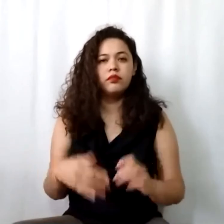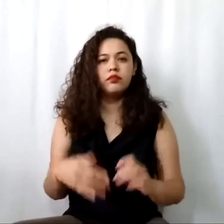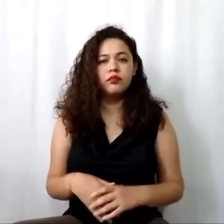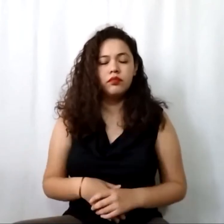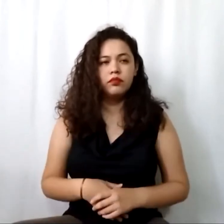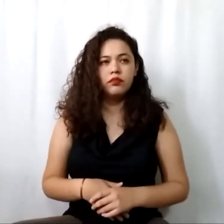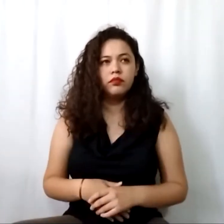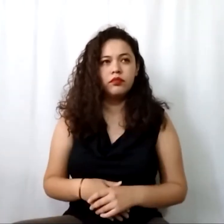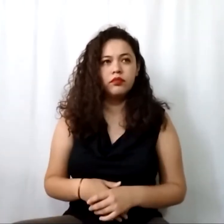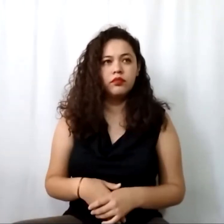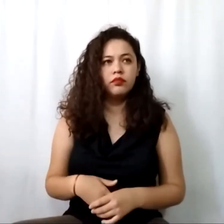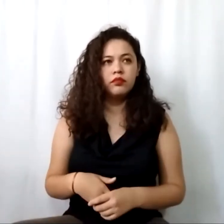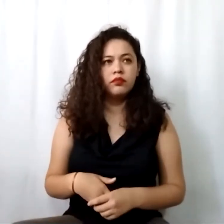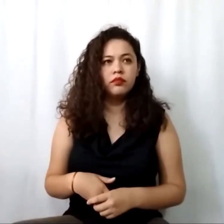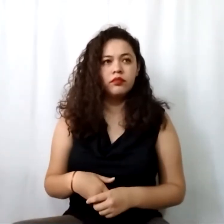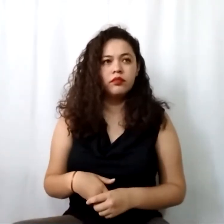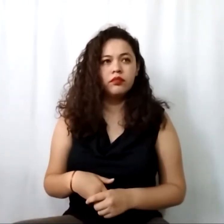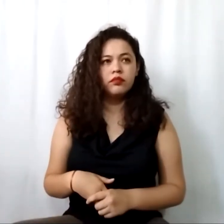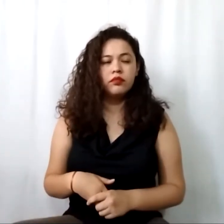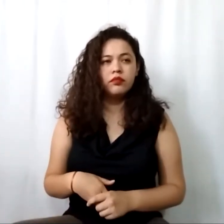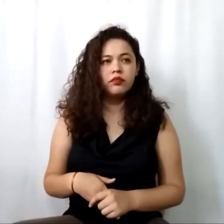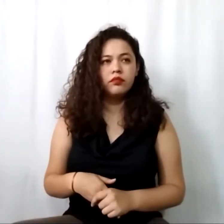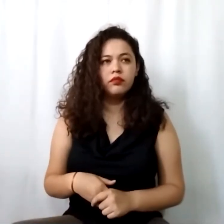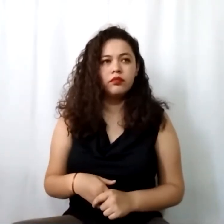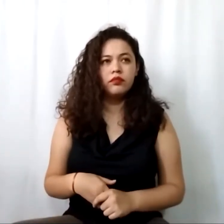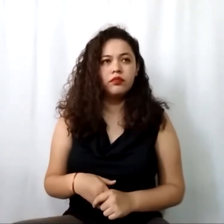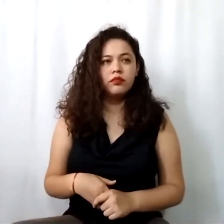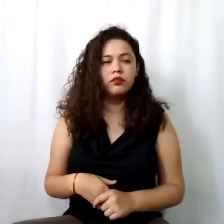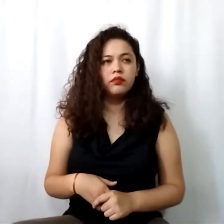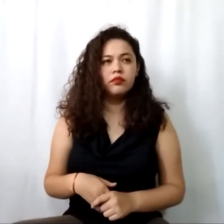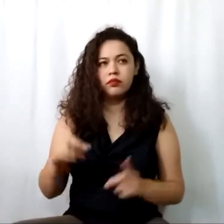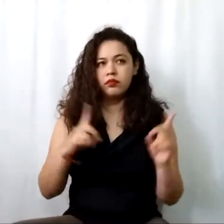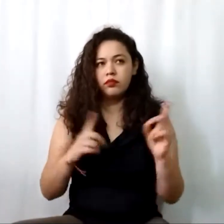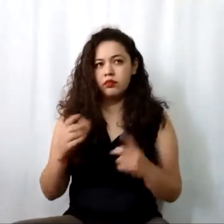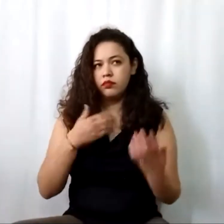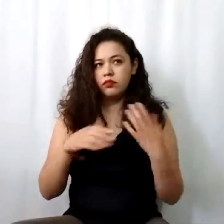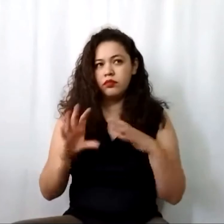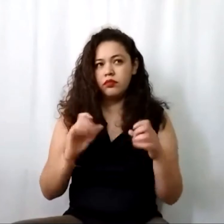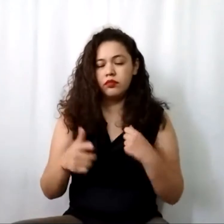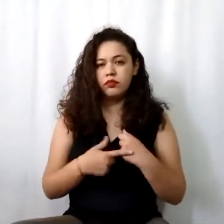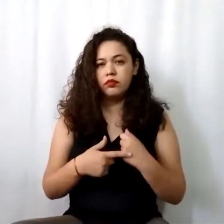ejercicio que nos va a compartir Carlos, ¿alguien tiene alguna duda, algún comentario?